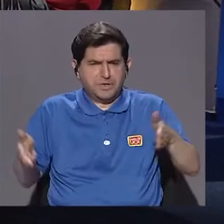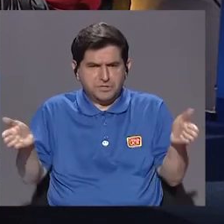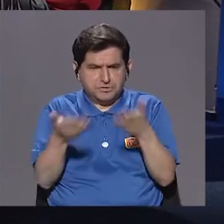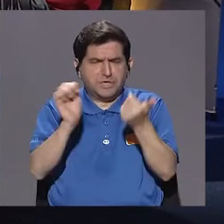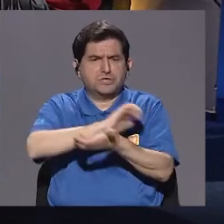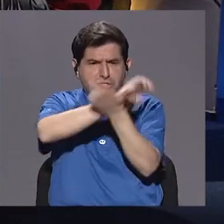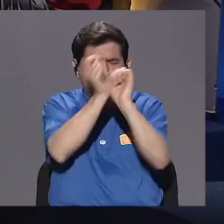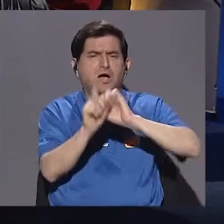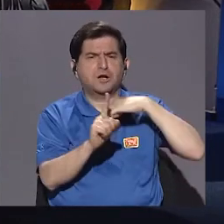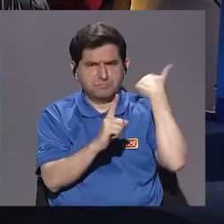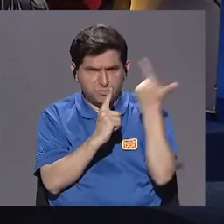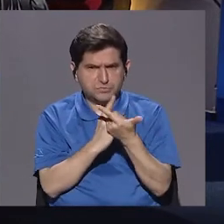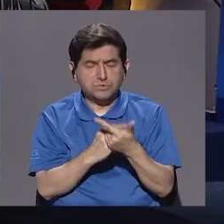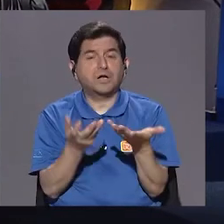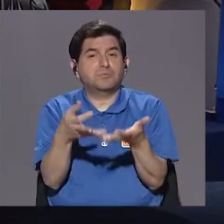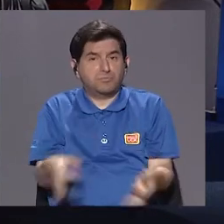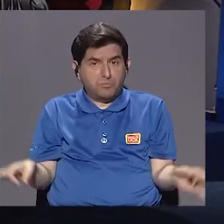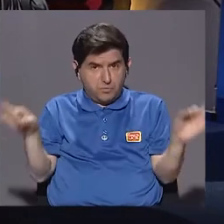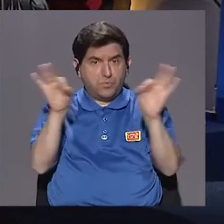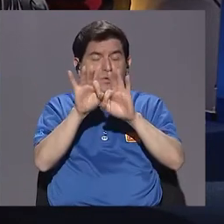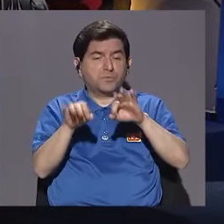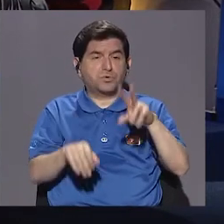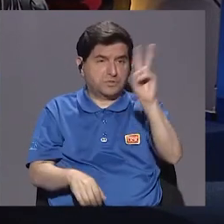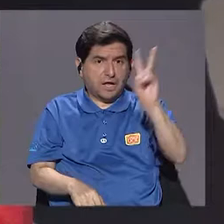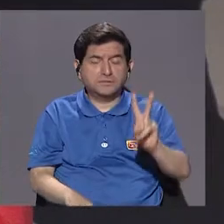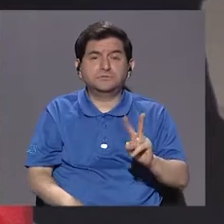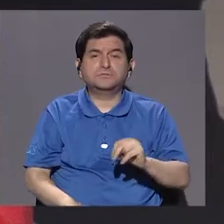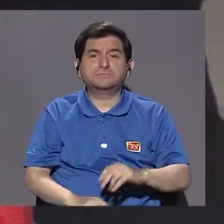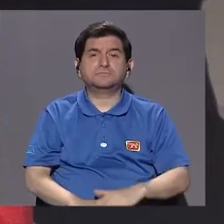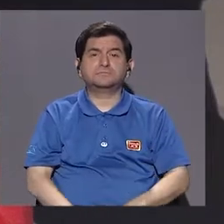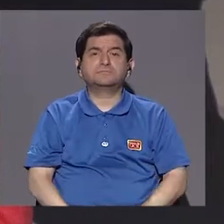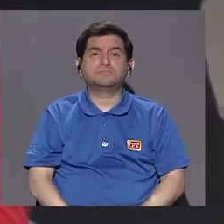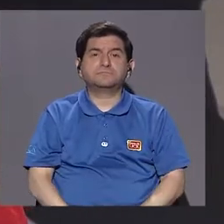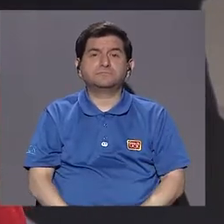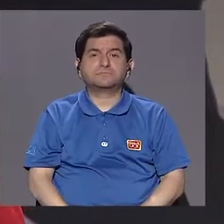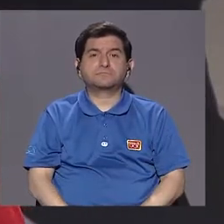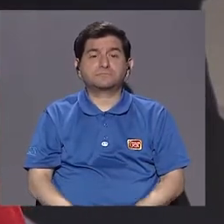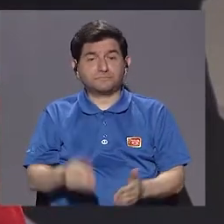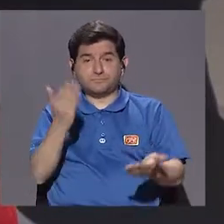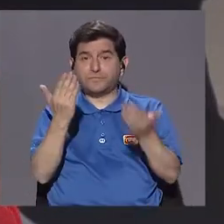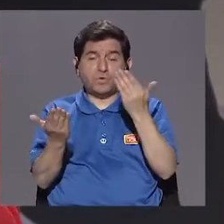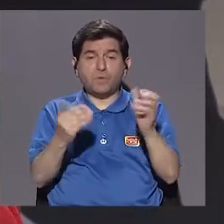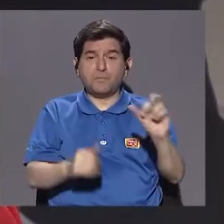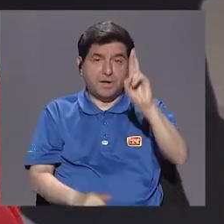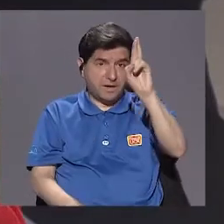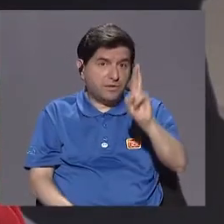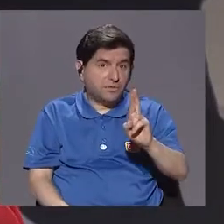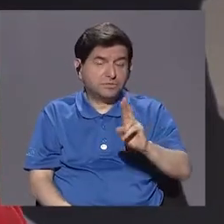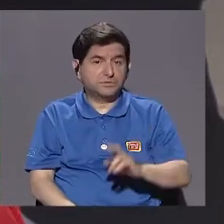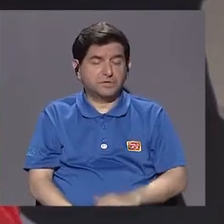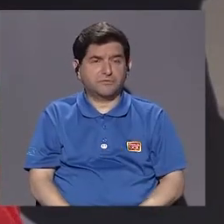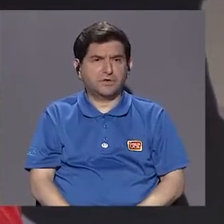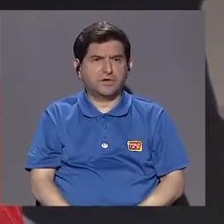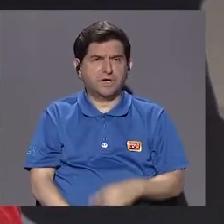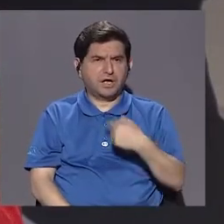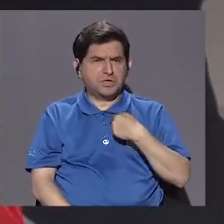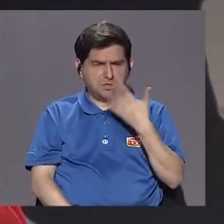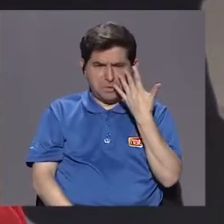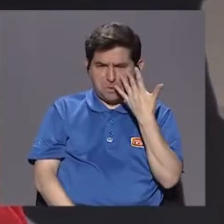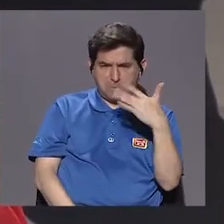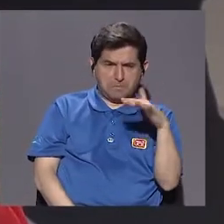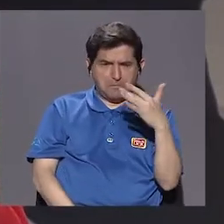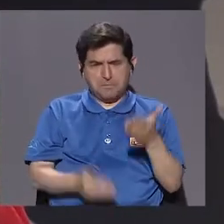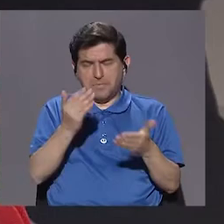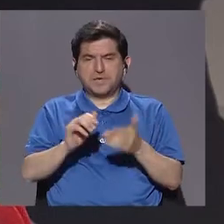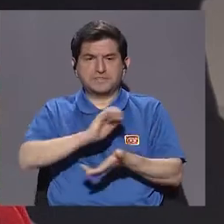de reformas sociales que son muy importantes en venezuela comparado con costa rica a mí se me asemejaba mucho un